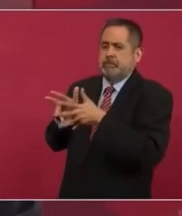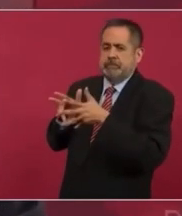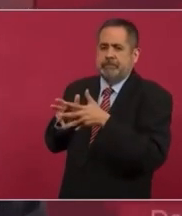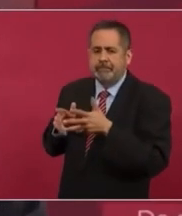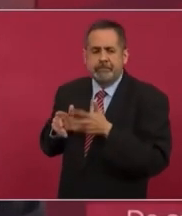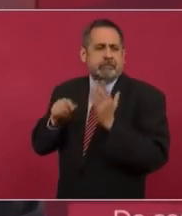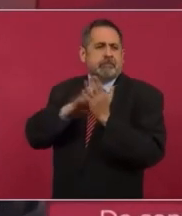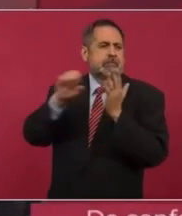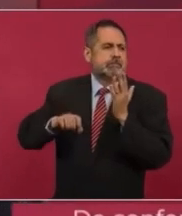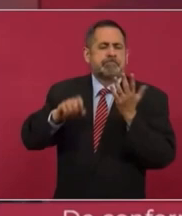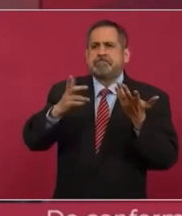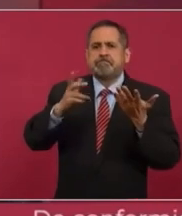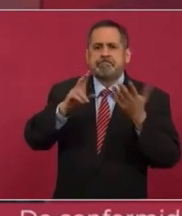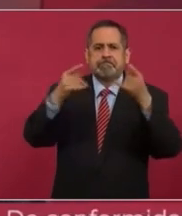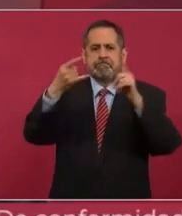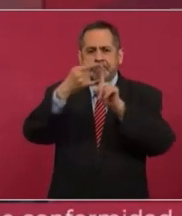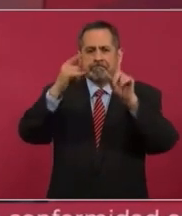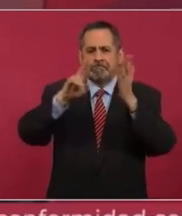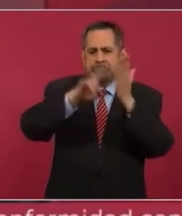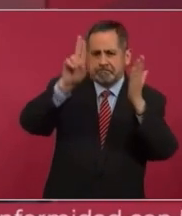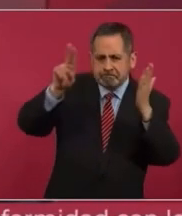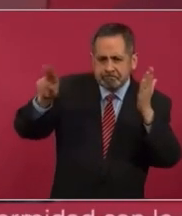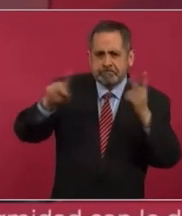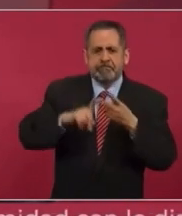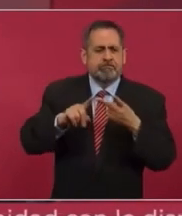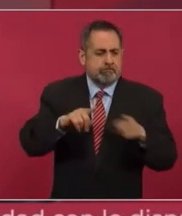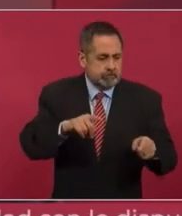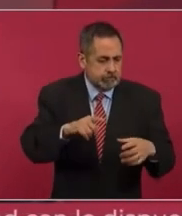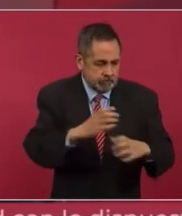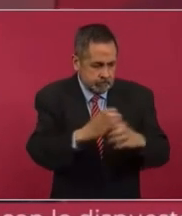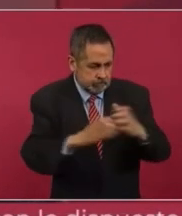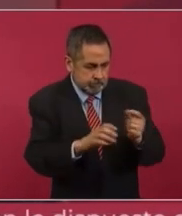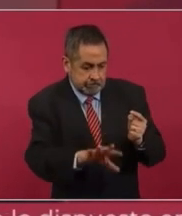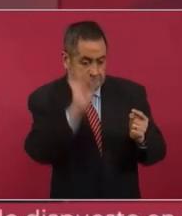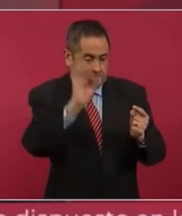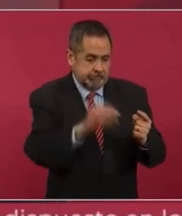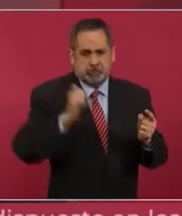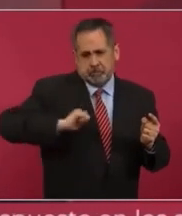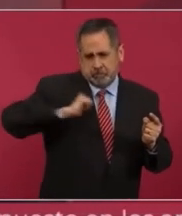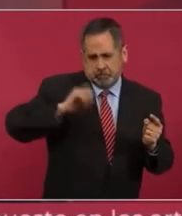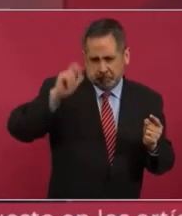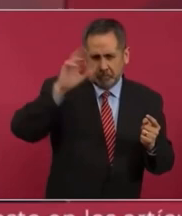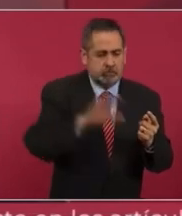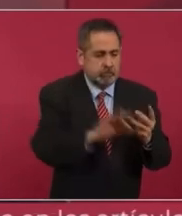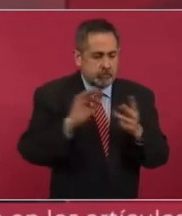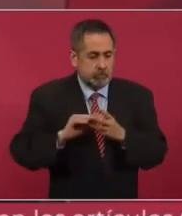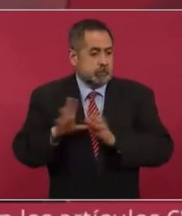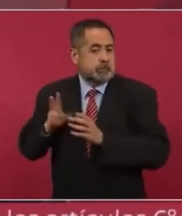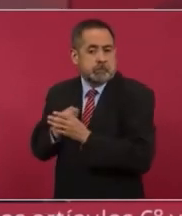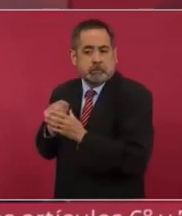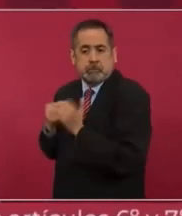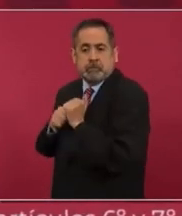en pinturas, en piezas arqueológicas, en piezas históricas, no debe de